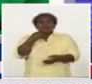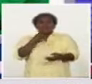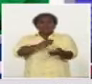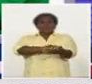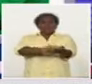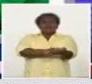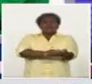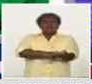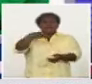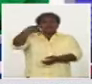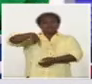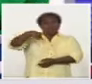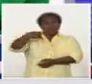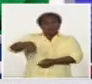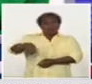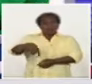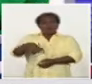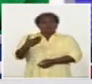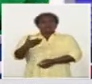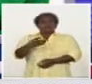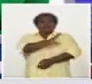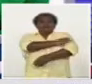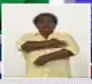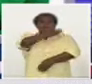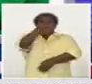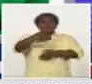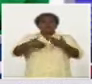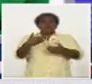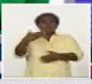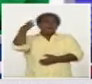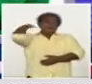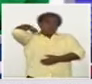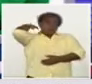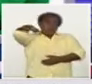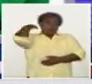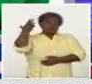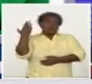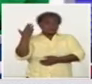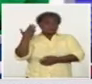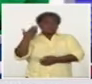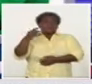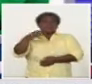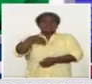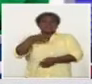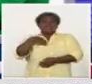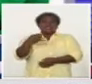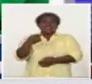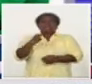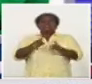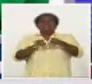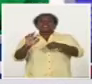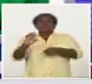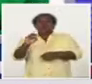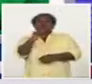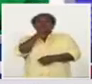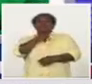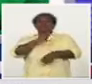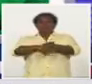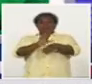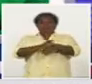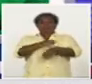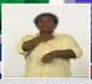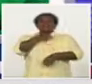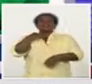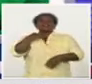obesidad, una enfermedad pulmonar obstructiva crónica y un hipotiroidismo. Realmente es una